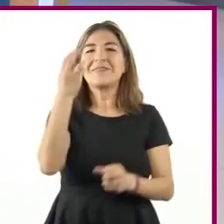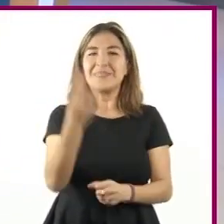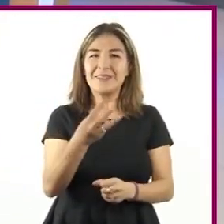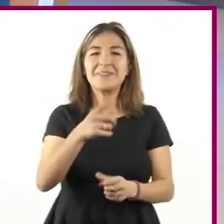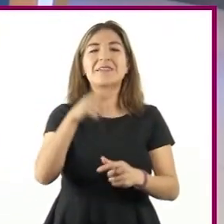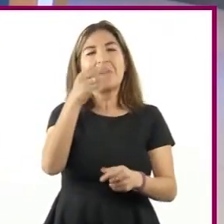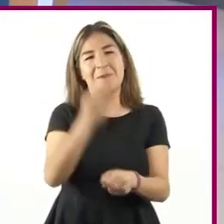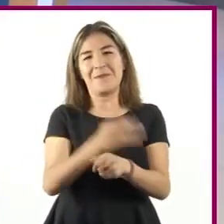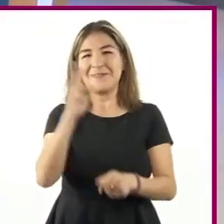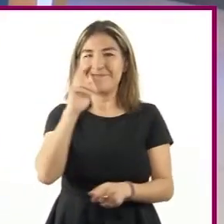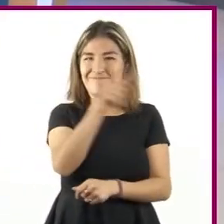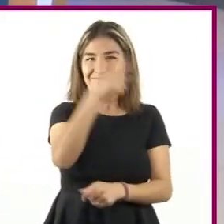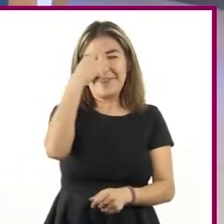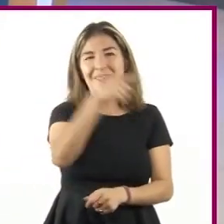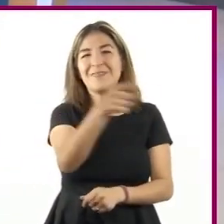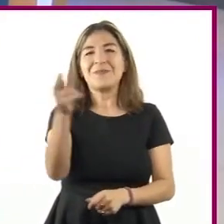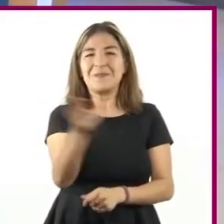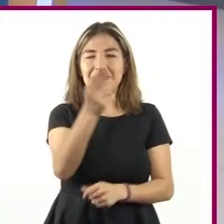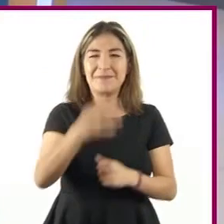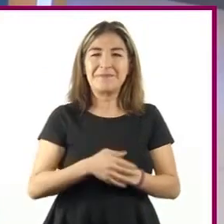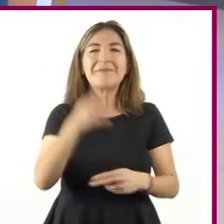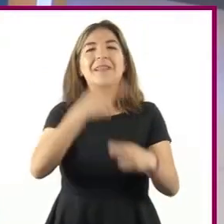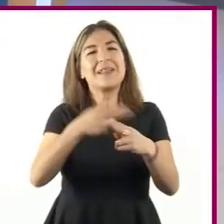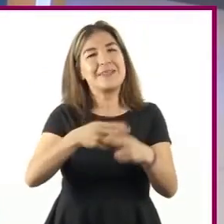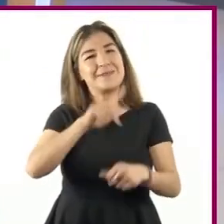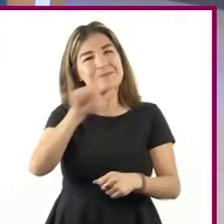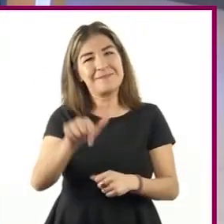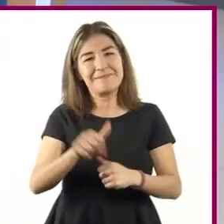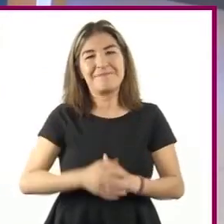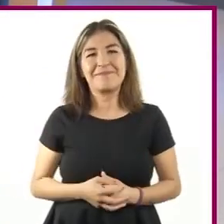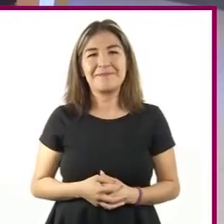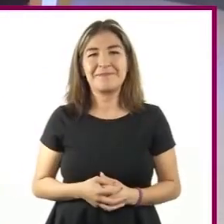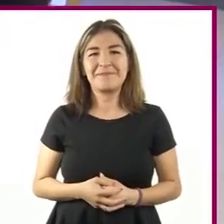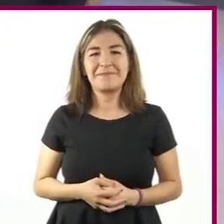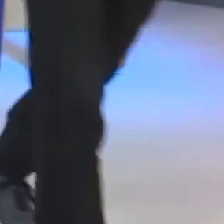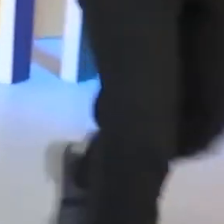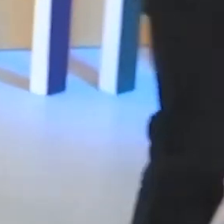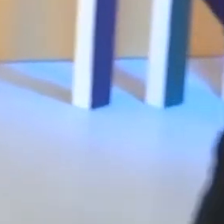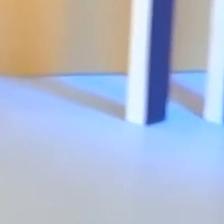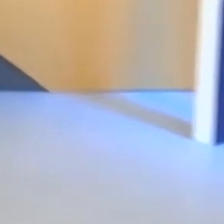3 tiene para ustedes. ¡Hasta luego!